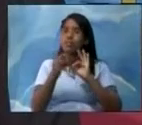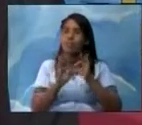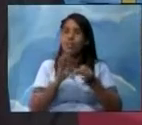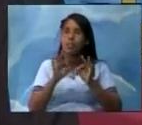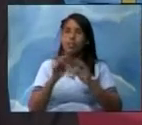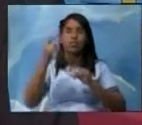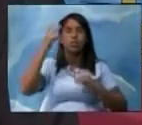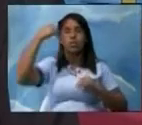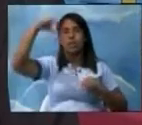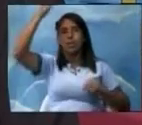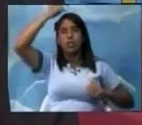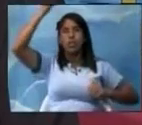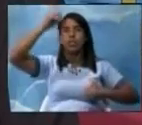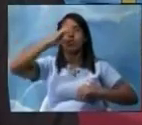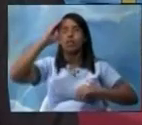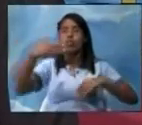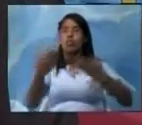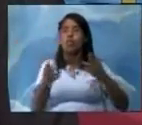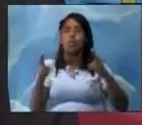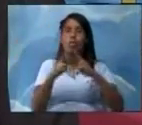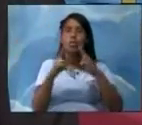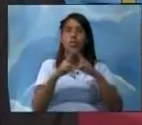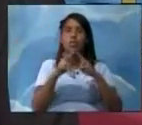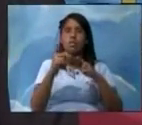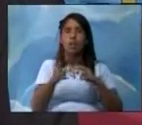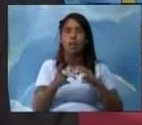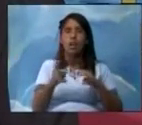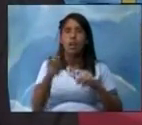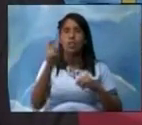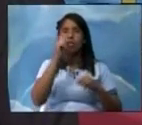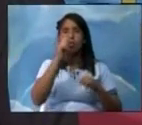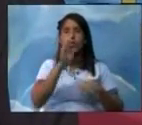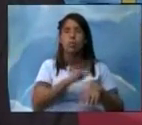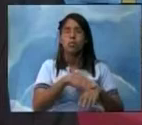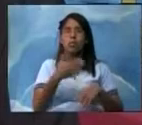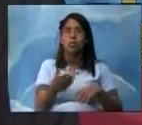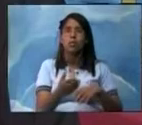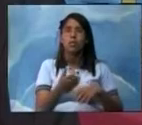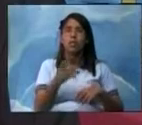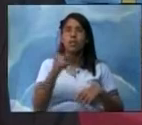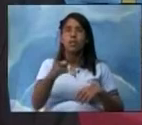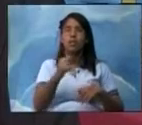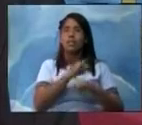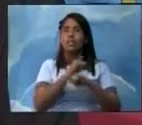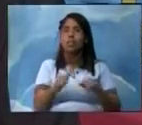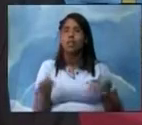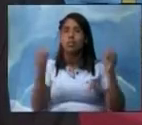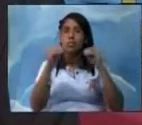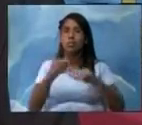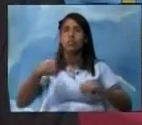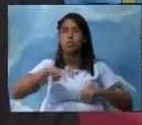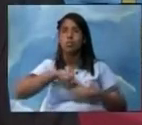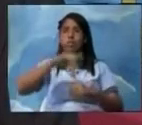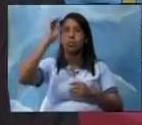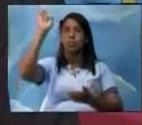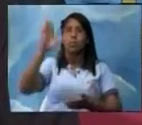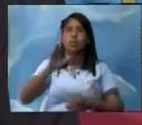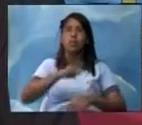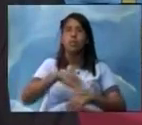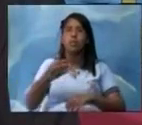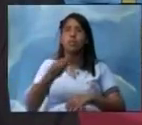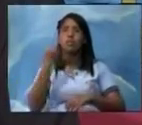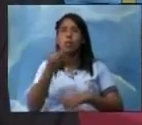Rey Dios le dio a conocer el asunto del Rey A quién a Daniel por qué a Daniel ya lo certificó nuestro pastor porque